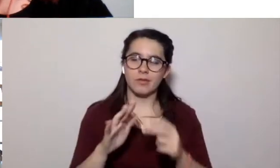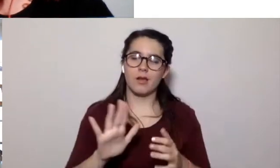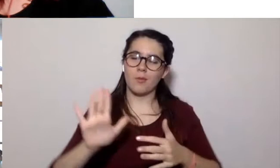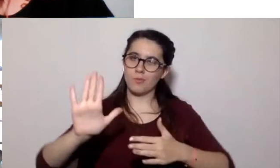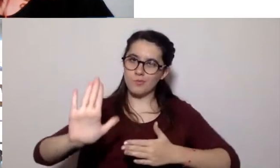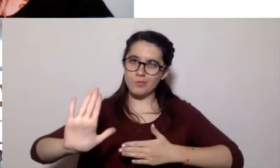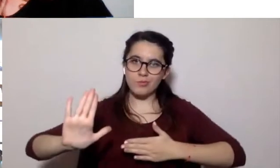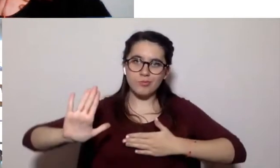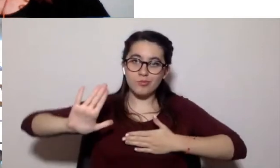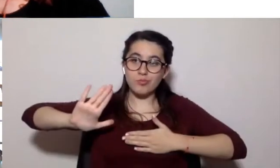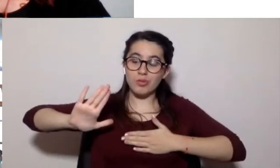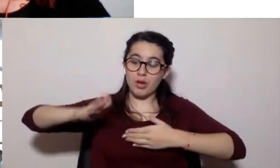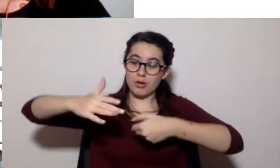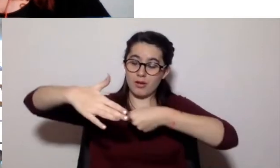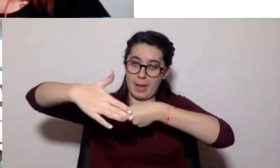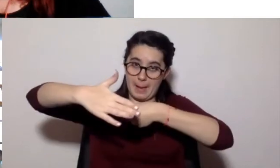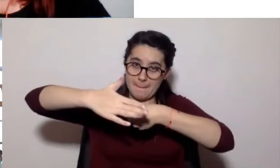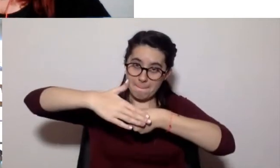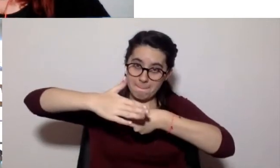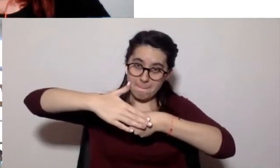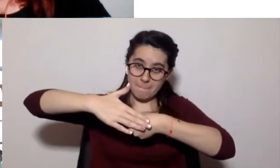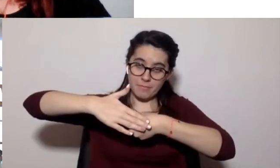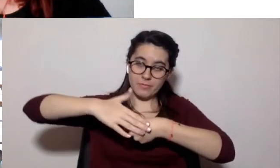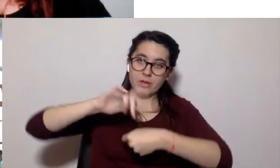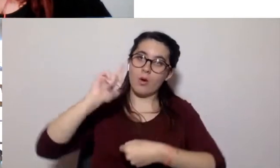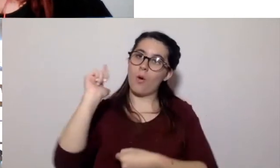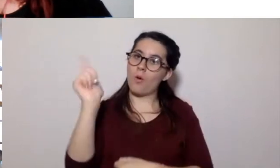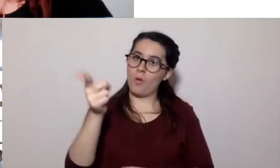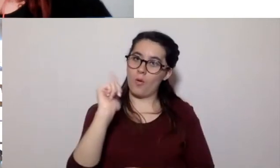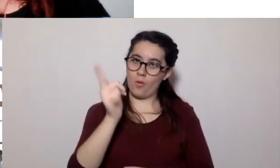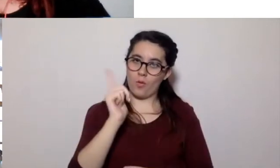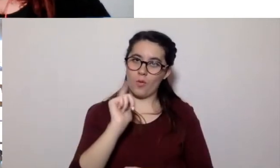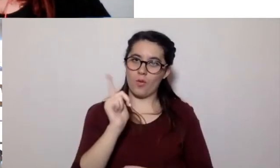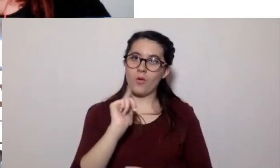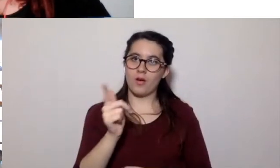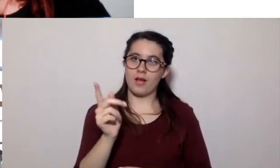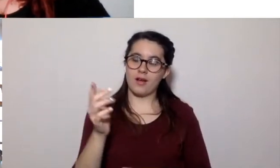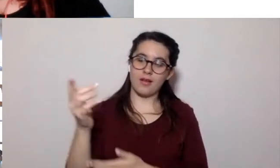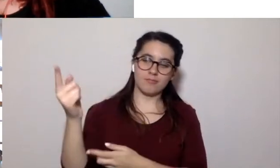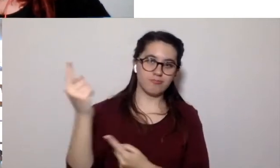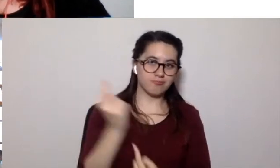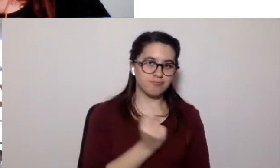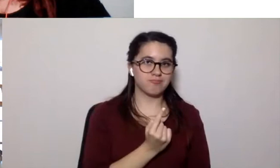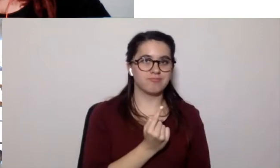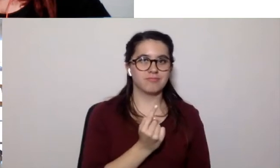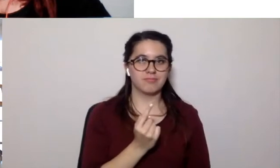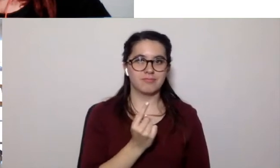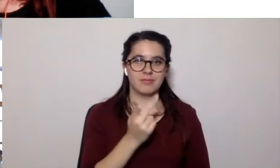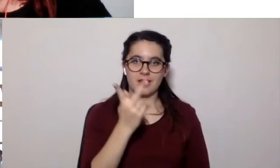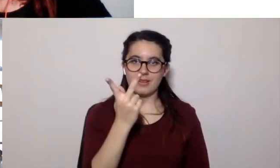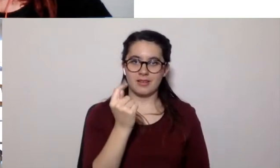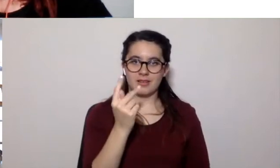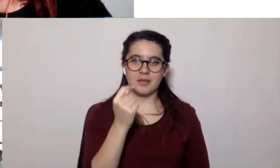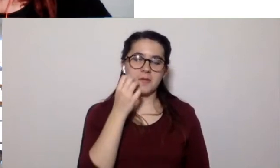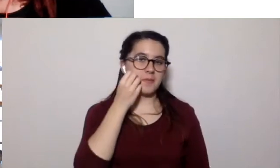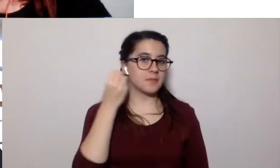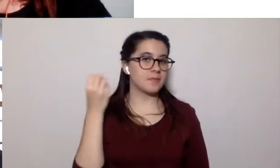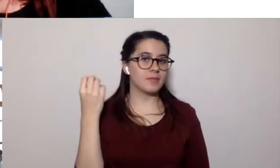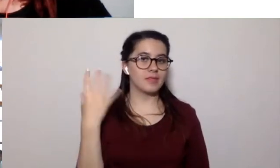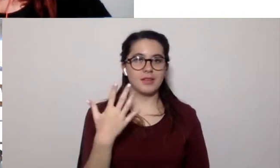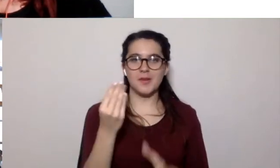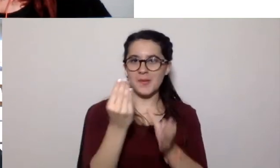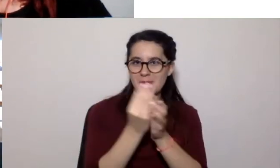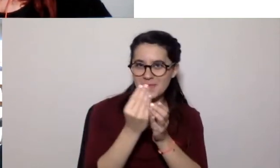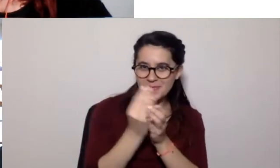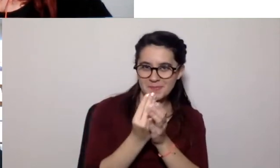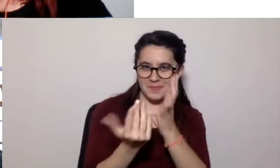prometer y en la medida que podamos tenerlos más presentes en los programas, de verdad que sí. Ah, Ahora voy a. estaría padre dar una clasecita